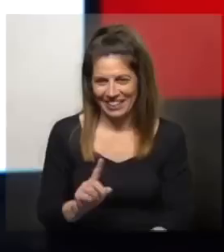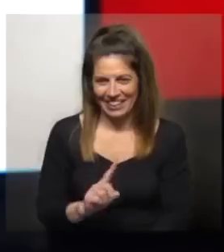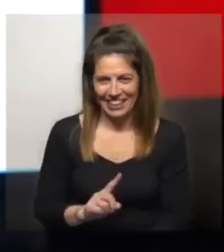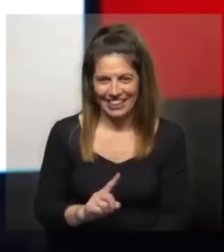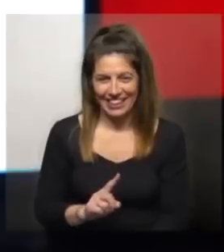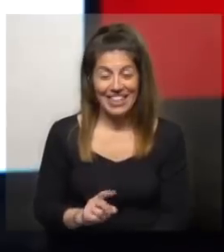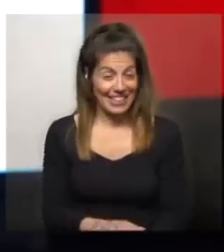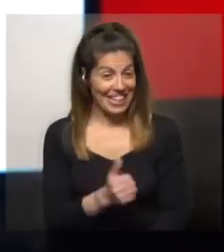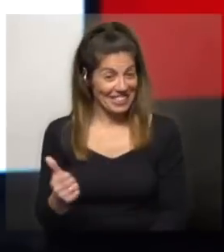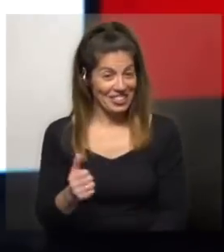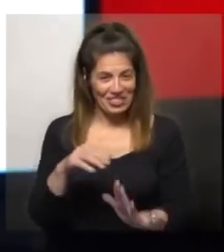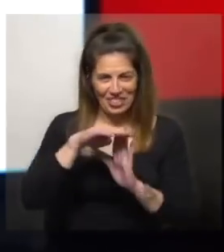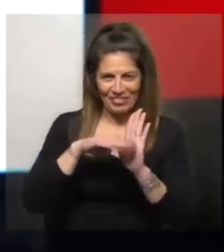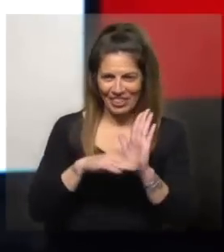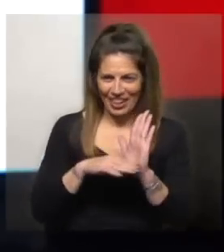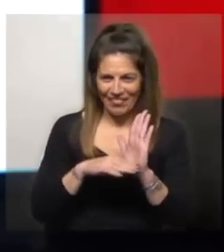política